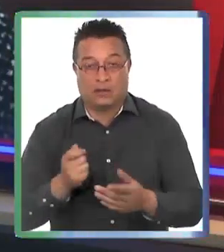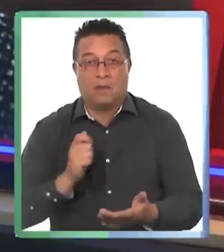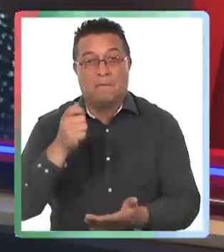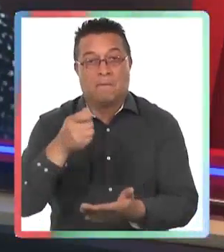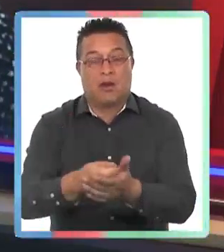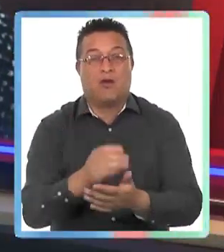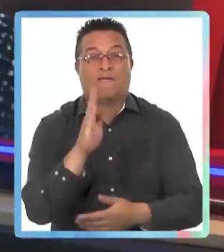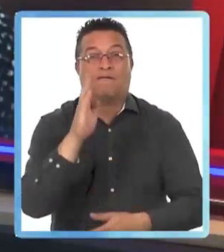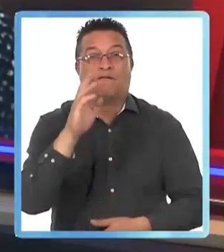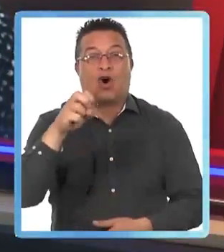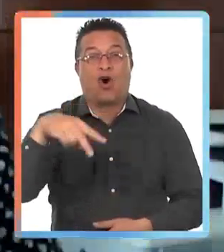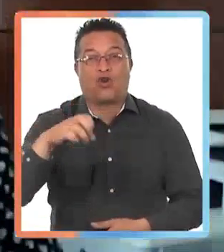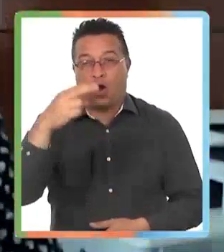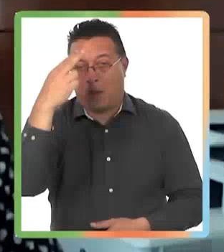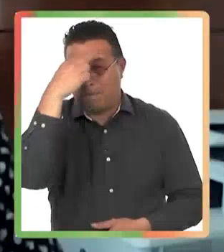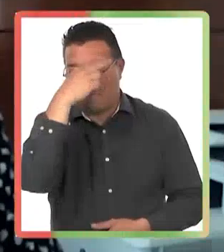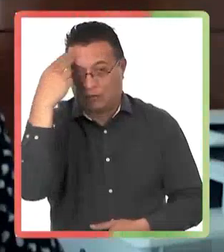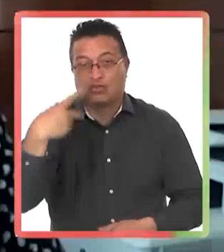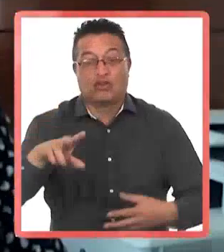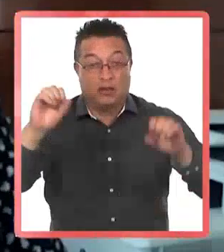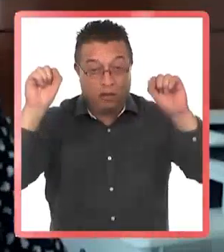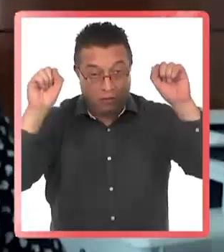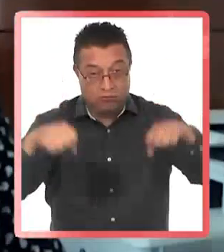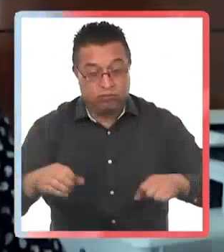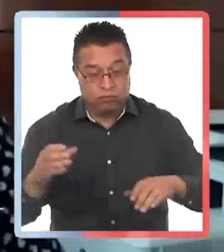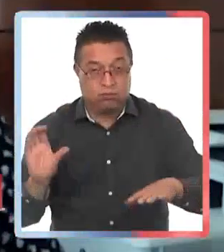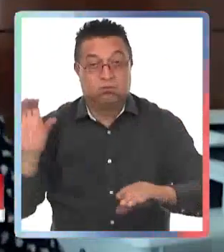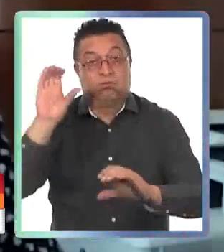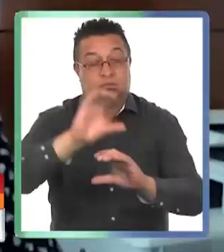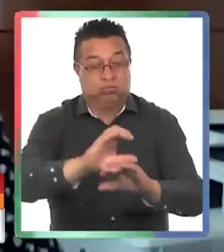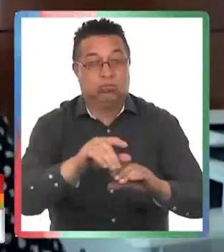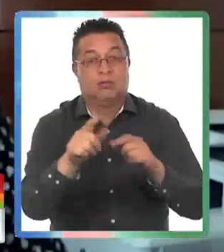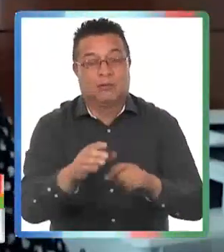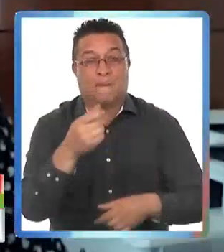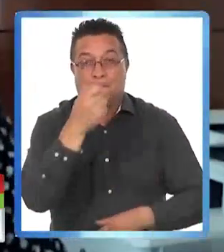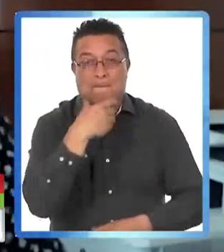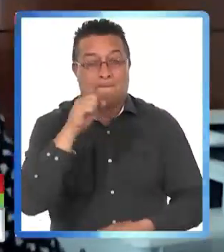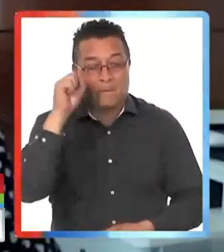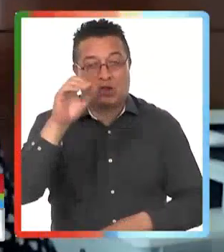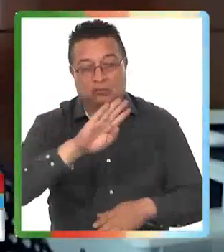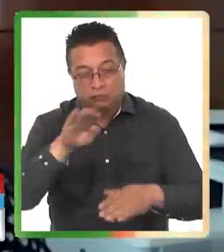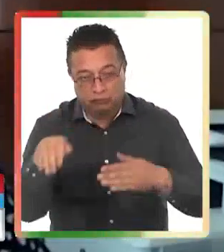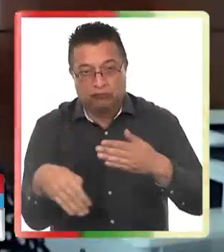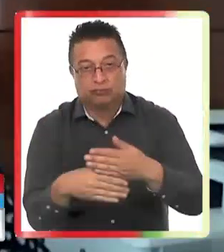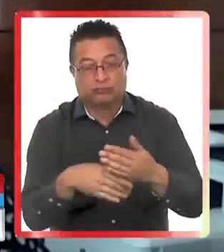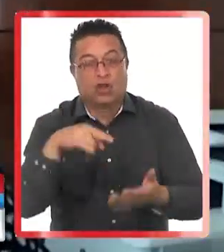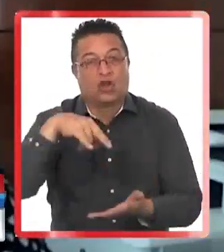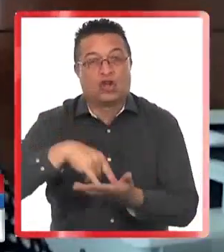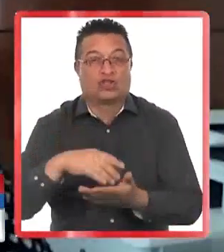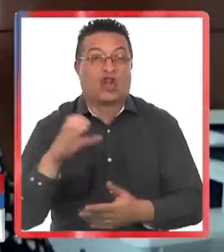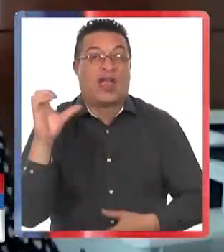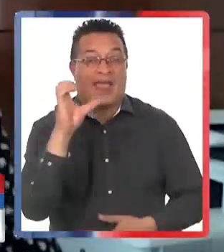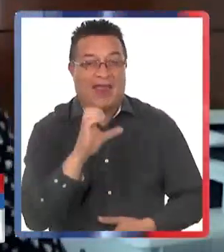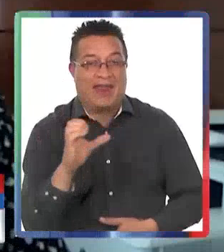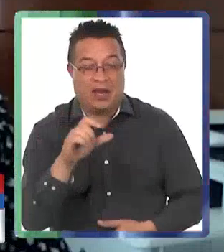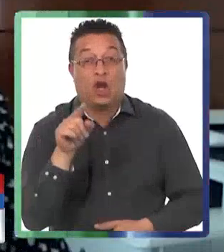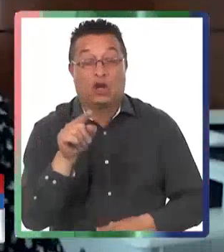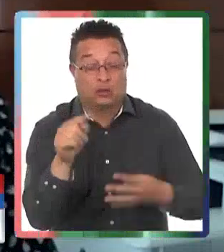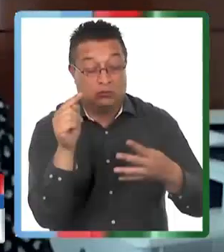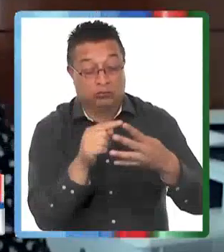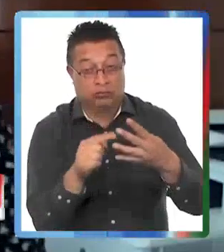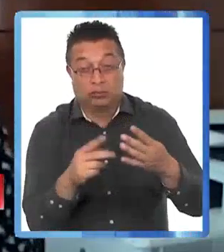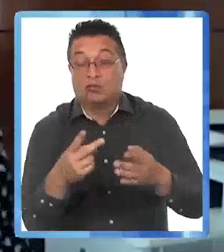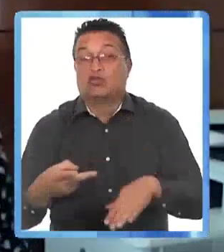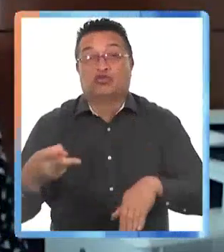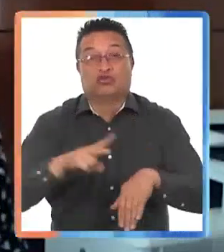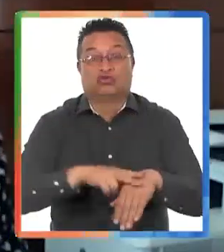nuevo pago del ex bono marzo. Sí, se aprobó un paquete de ayudas económicas que el presidente Boric ingresó en el Congreso en enero. Entre ellas